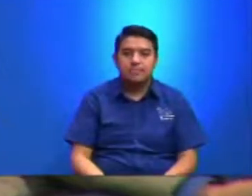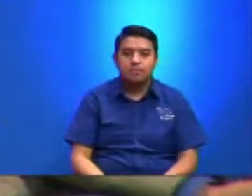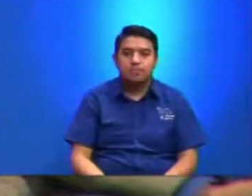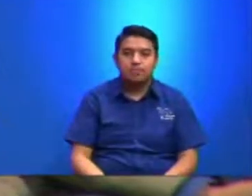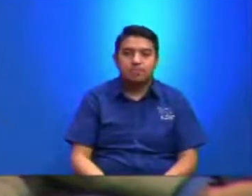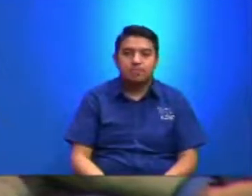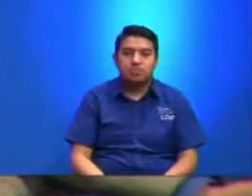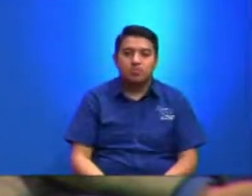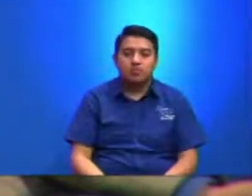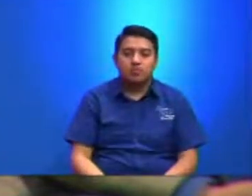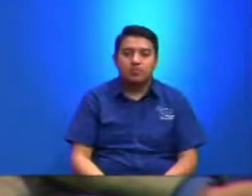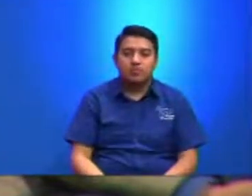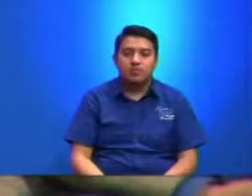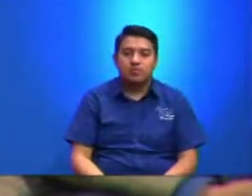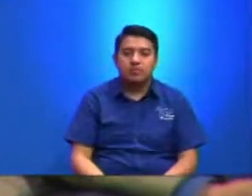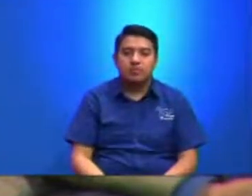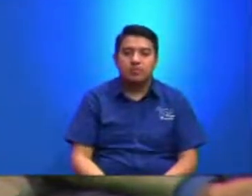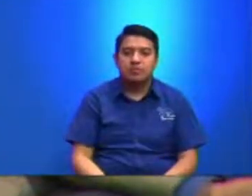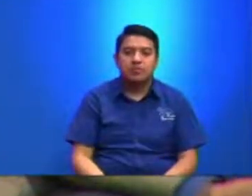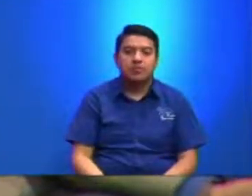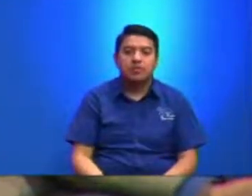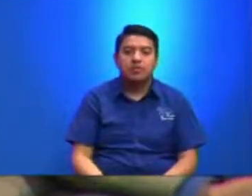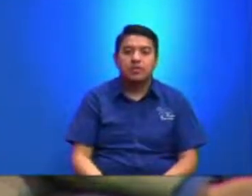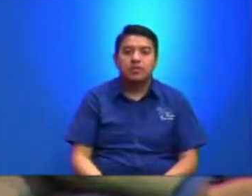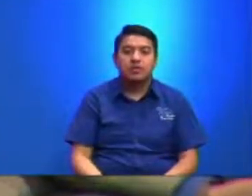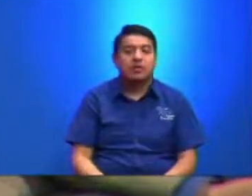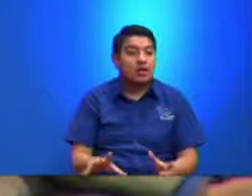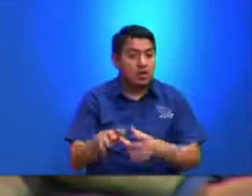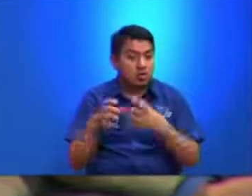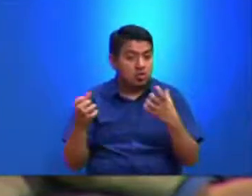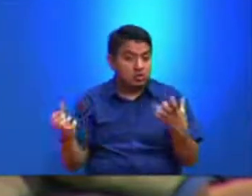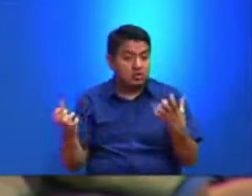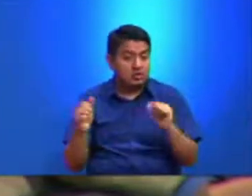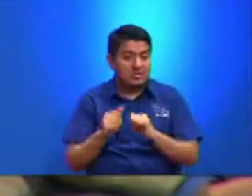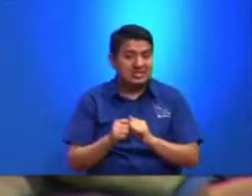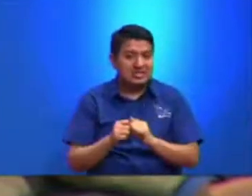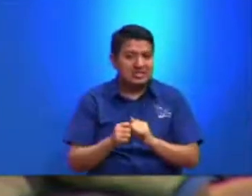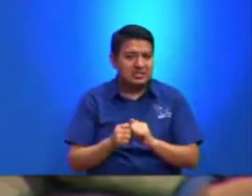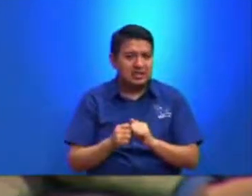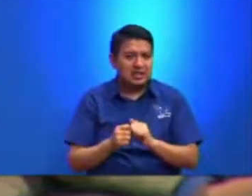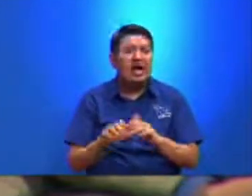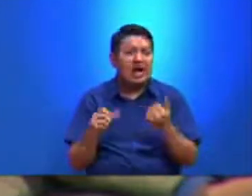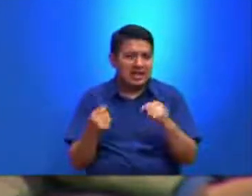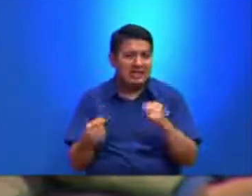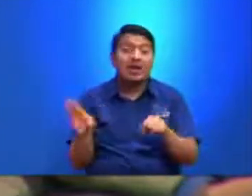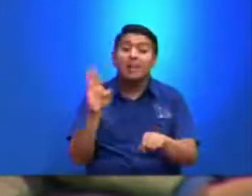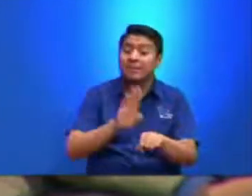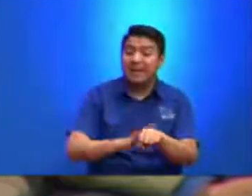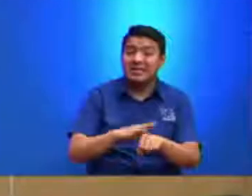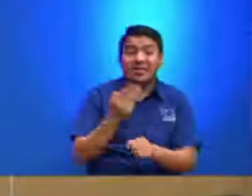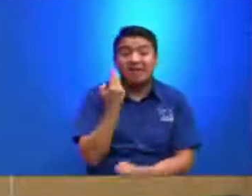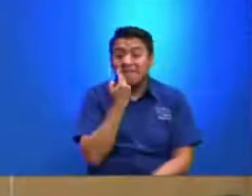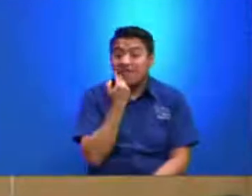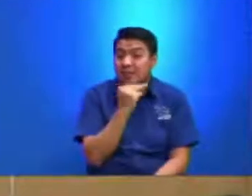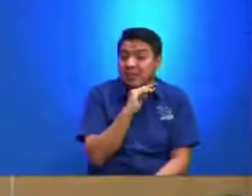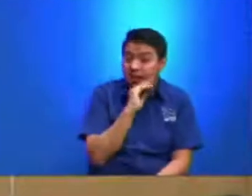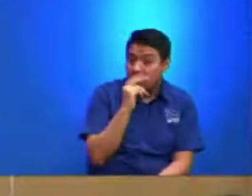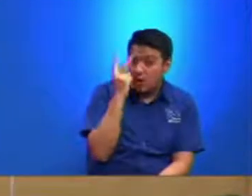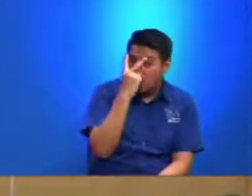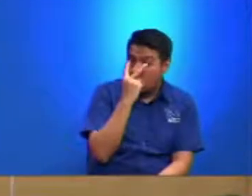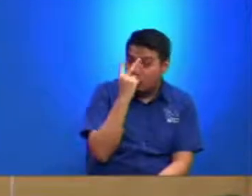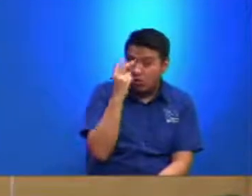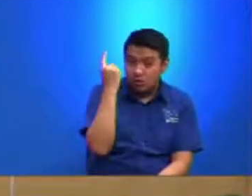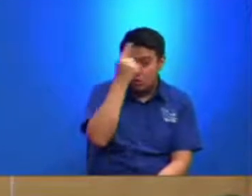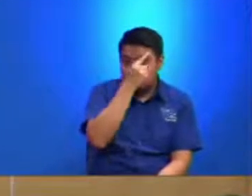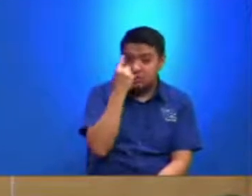Estos aparatos. Ajá. Entonces está generando mucho más ojo seco. La